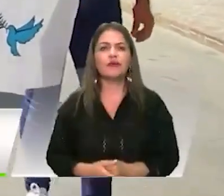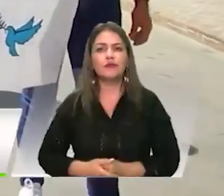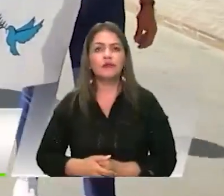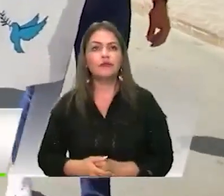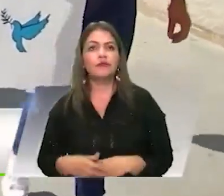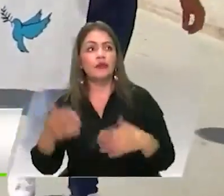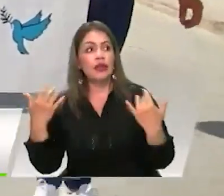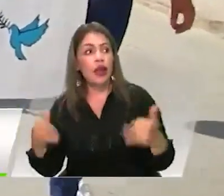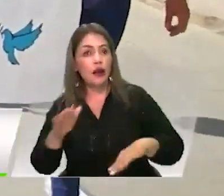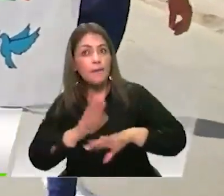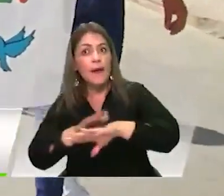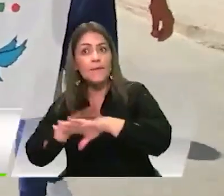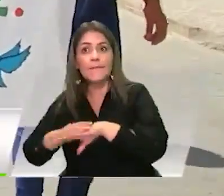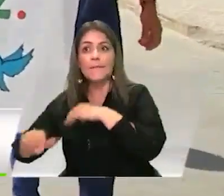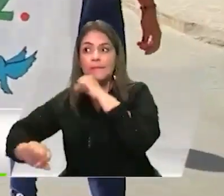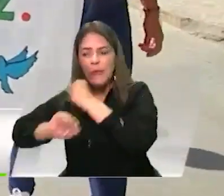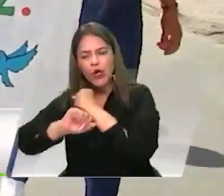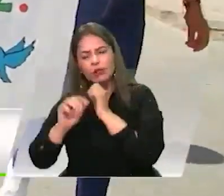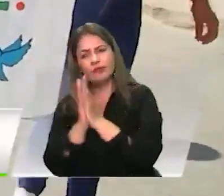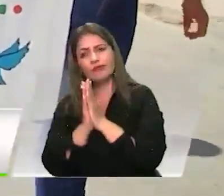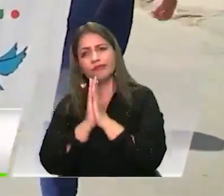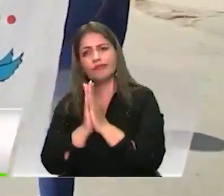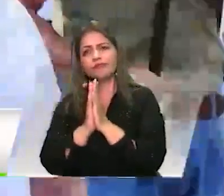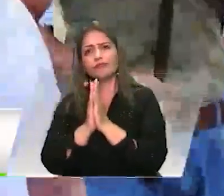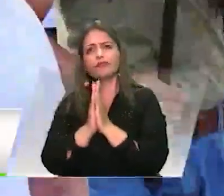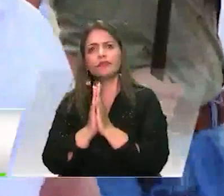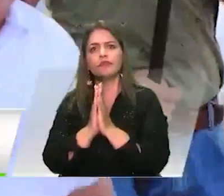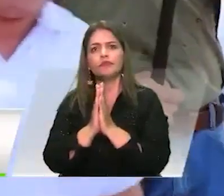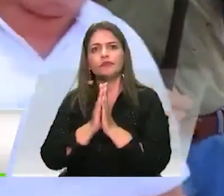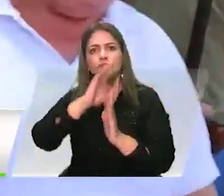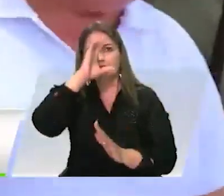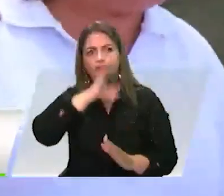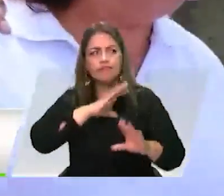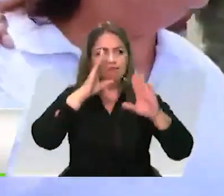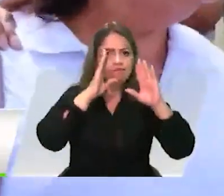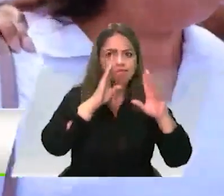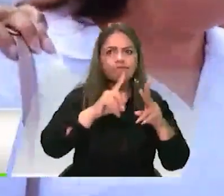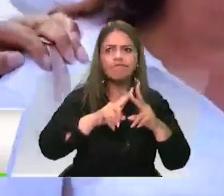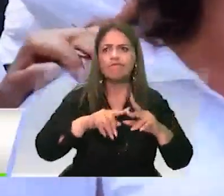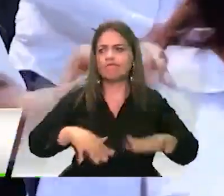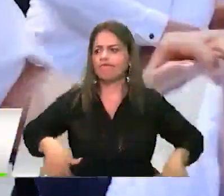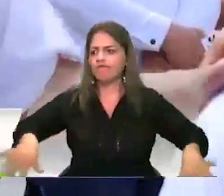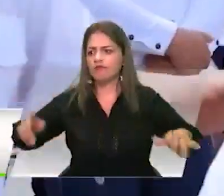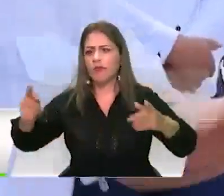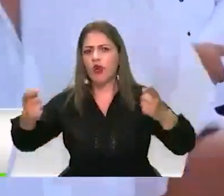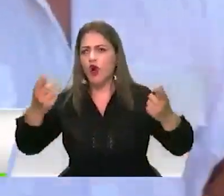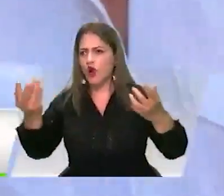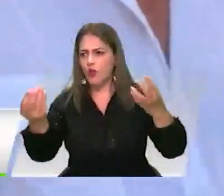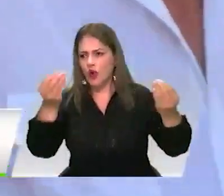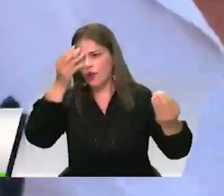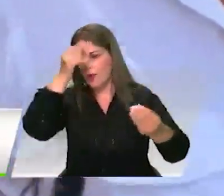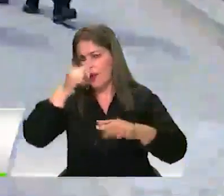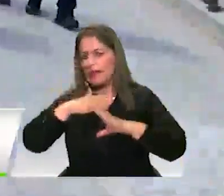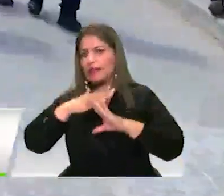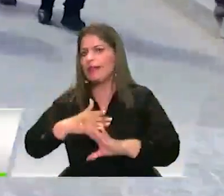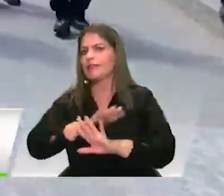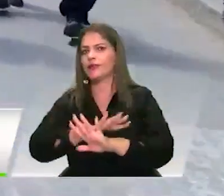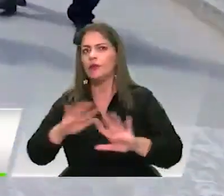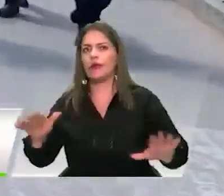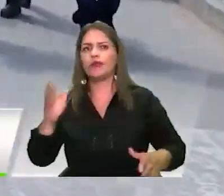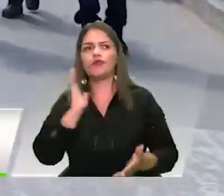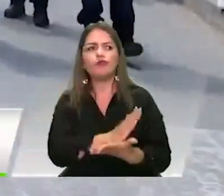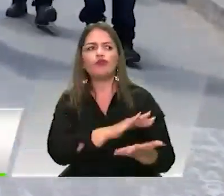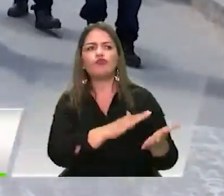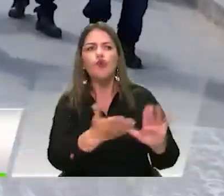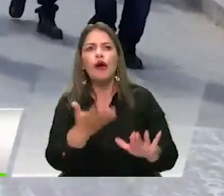en busca de apoyo para aumentar las capacidades institucionales que permitan enfrentar los grupos delictivos que están causando las muertes en